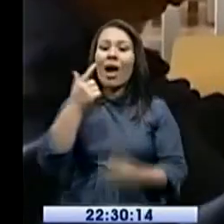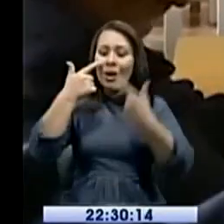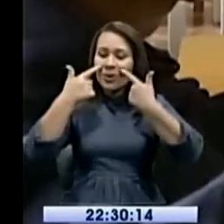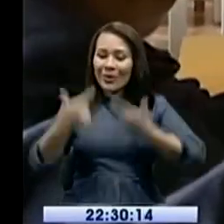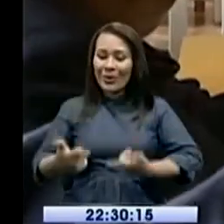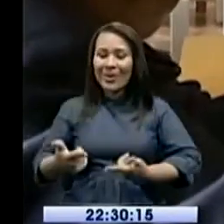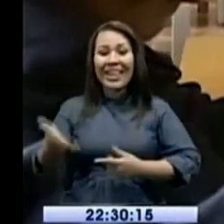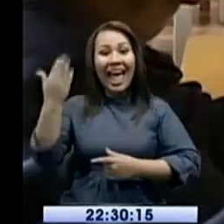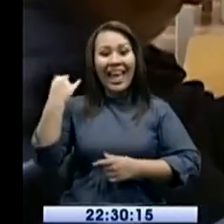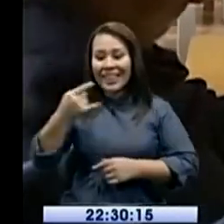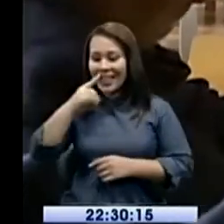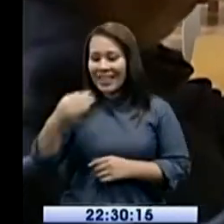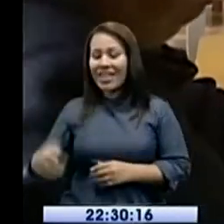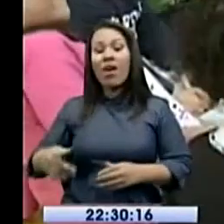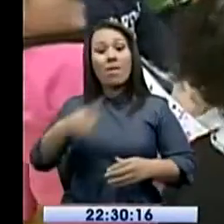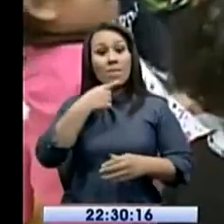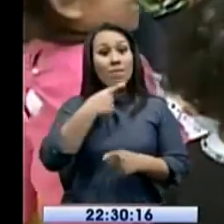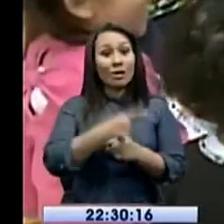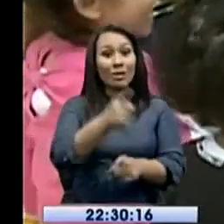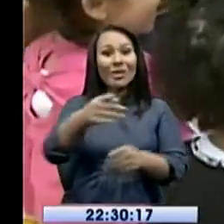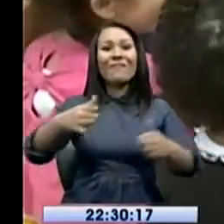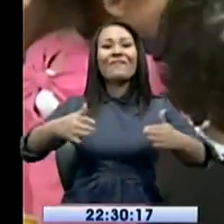un feliz día como se merece.